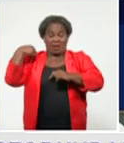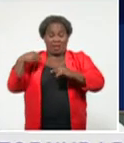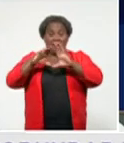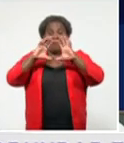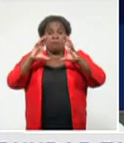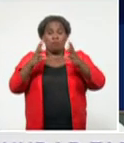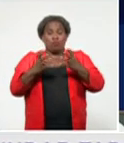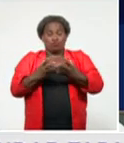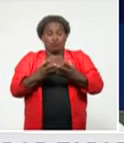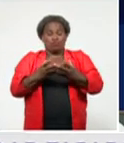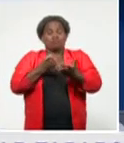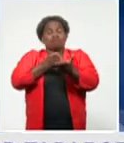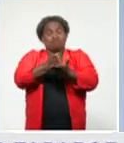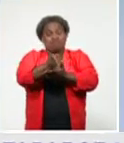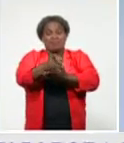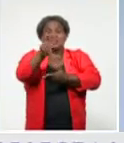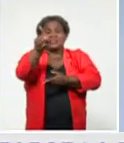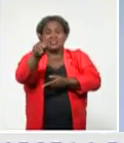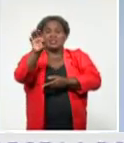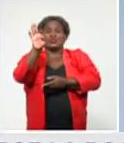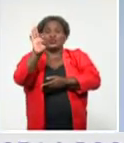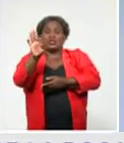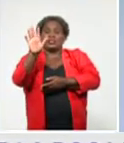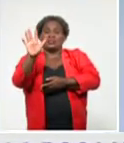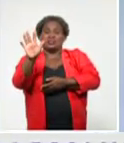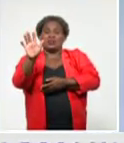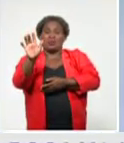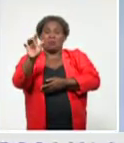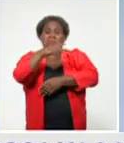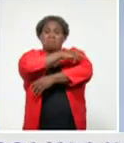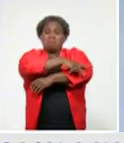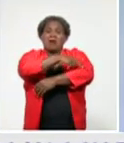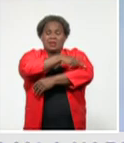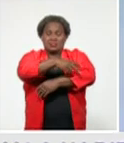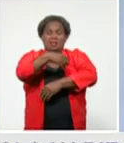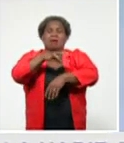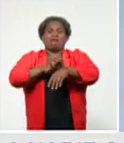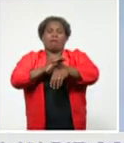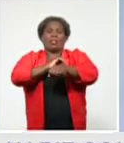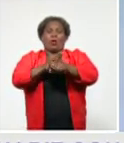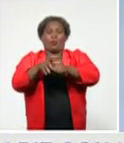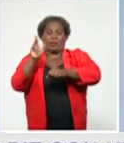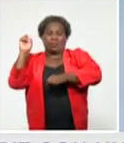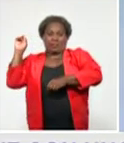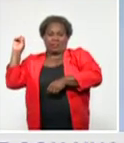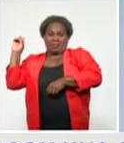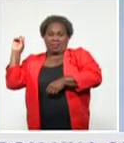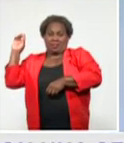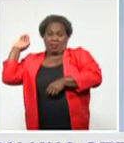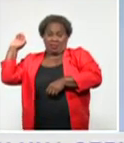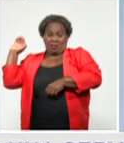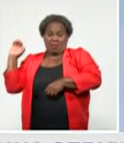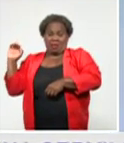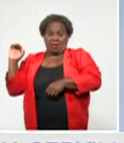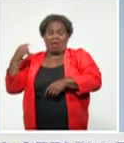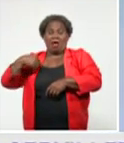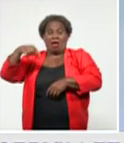mantenían los 185 países con casos de COVID-19. Ayer se diagnosticaron